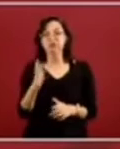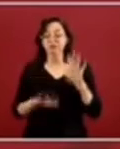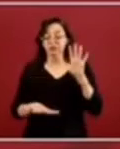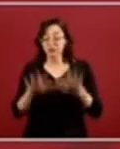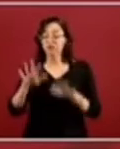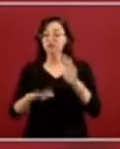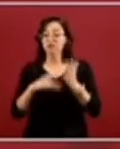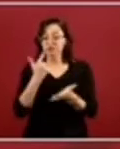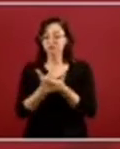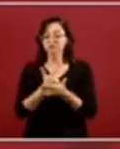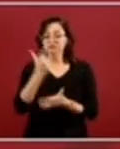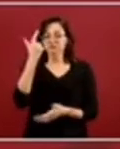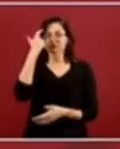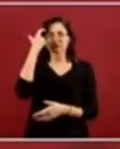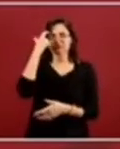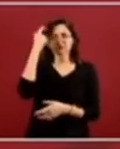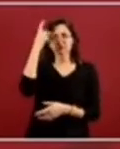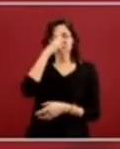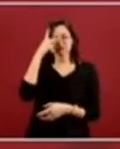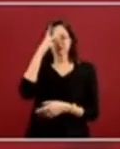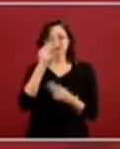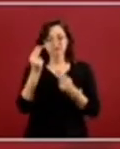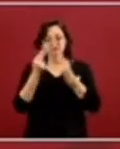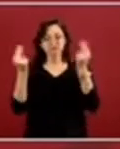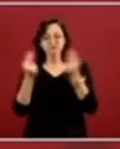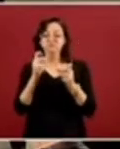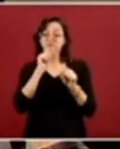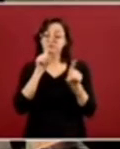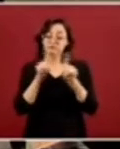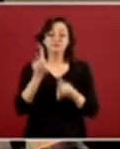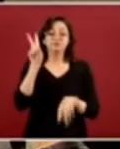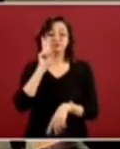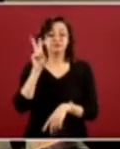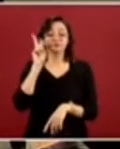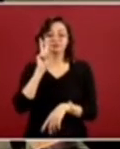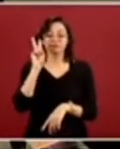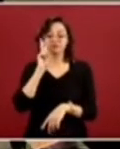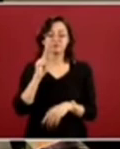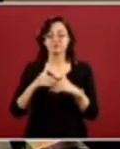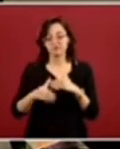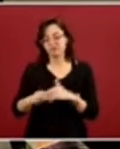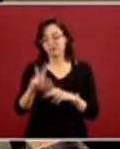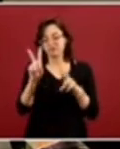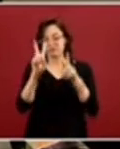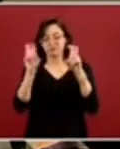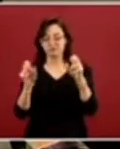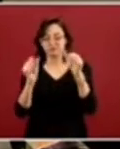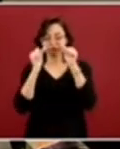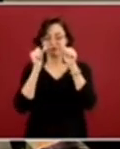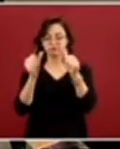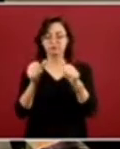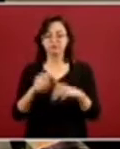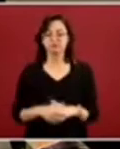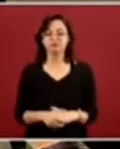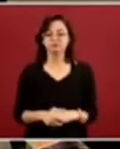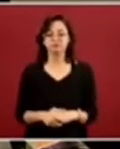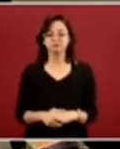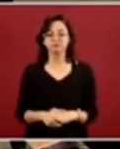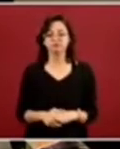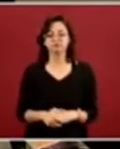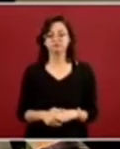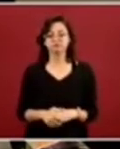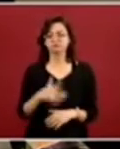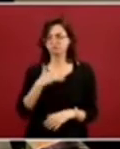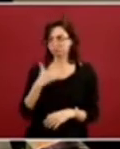algunos problemas de salud mental, incluidas las adicciones. Entonces, sí, es un tema que vamos a seguir tratando. ¿Los síntomas? Lo de los